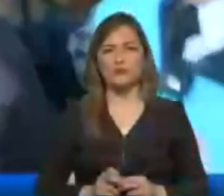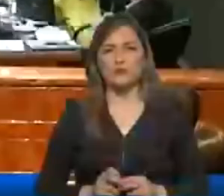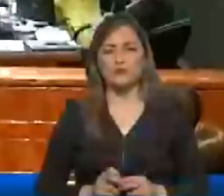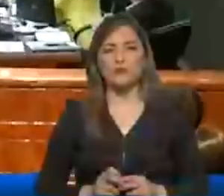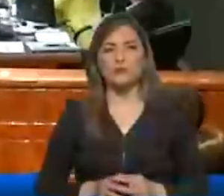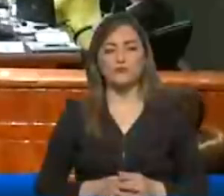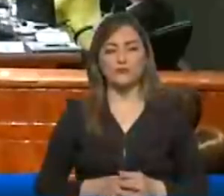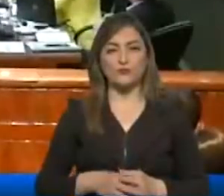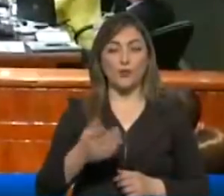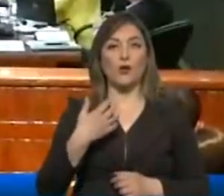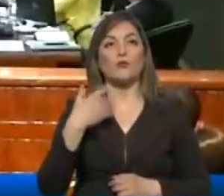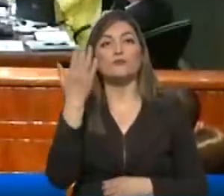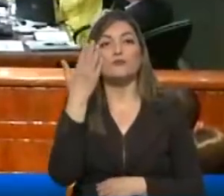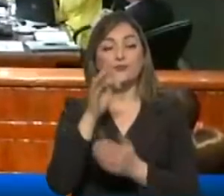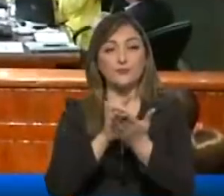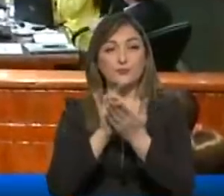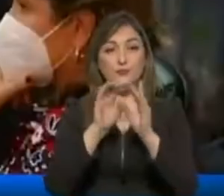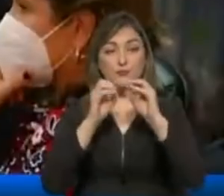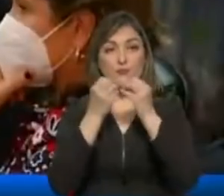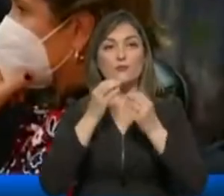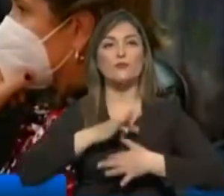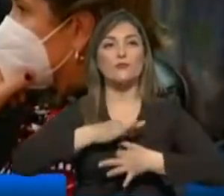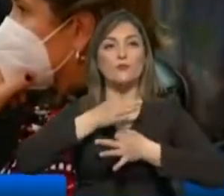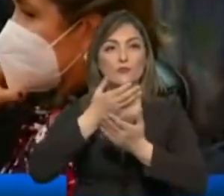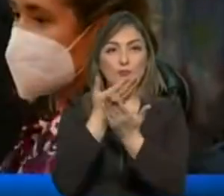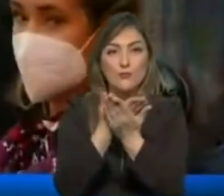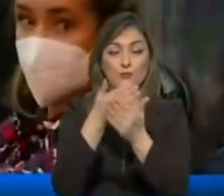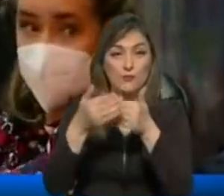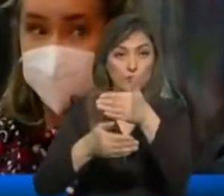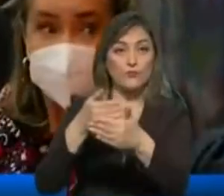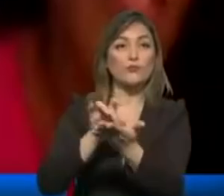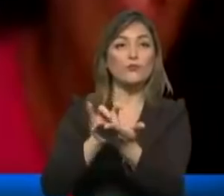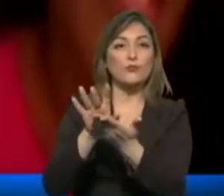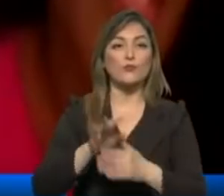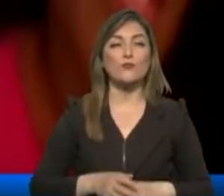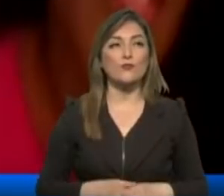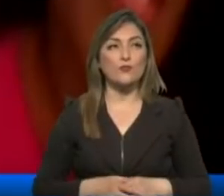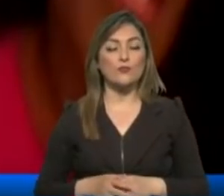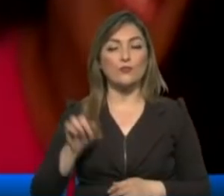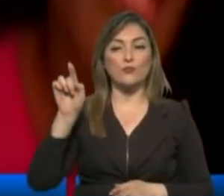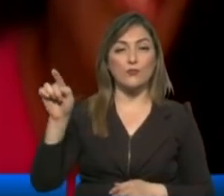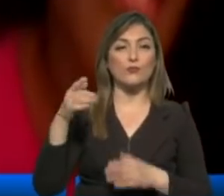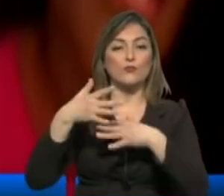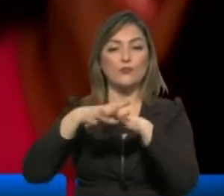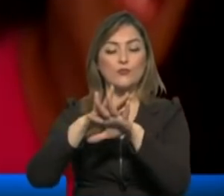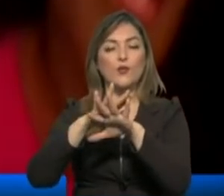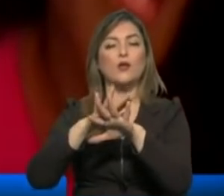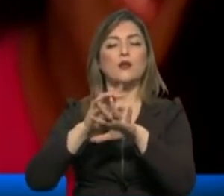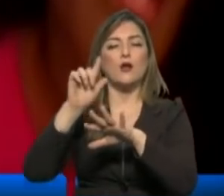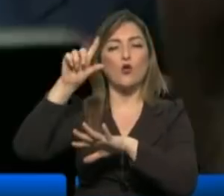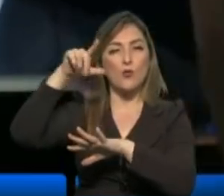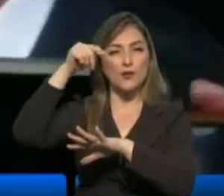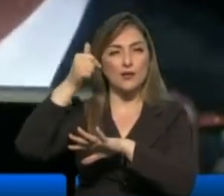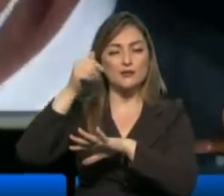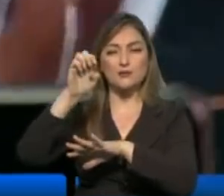el cargo, luego de que una organización civil planteara este proceso. Según Diego Ceballos, integrante de Gobernanza Local